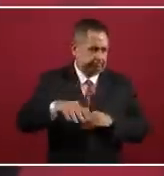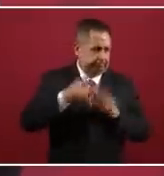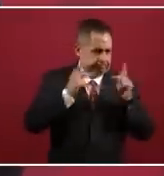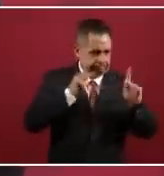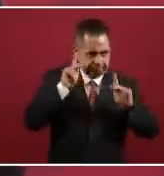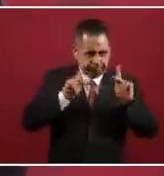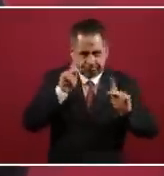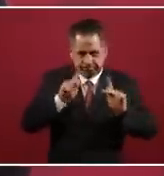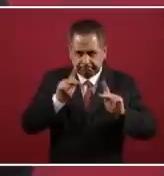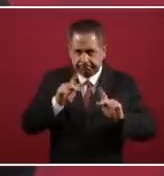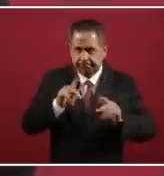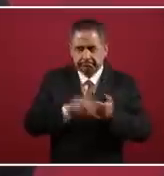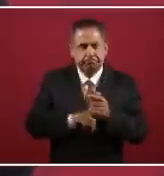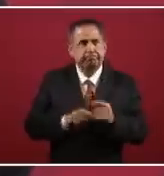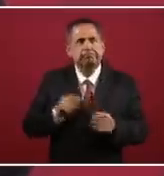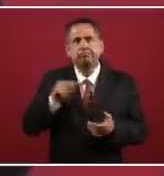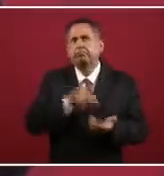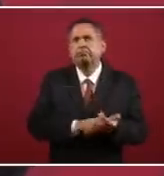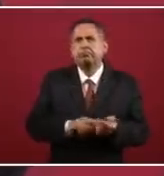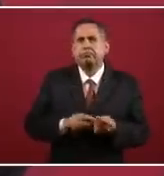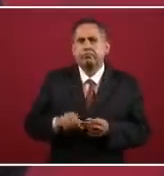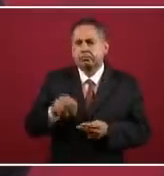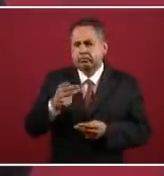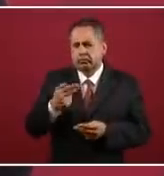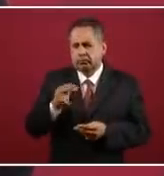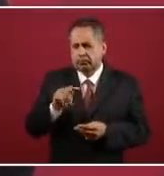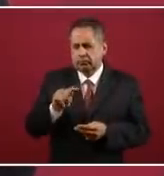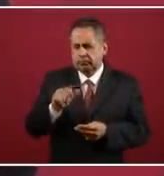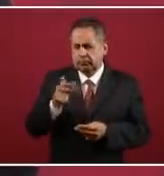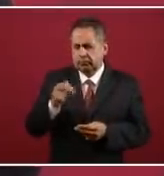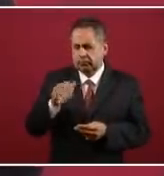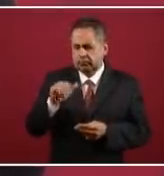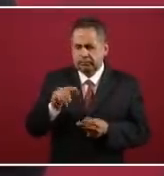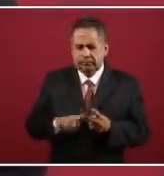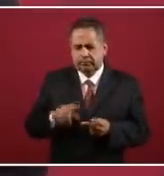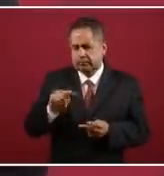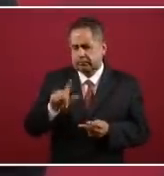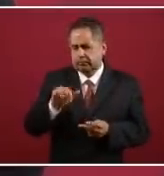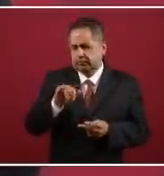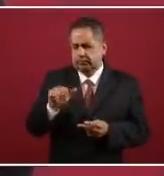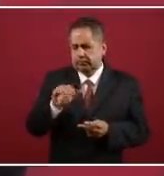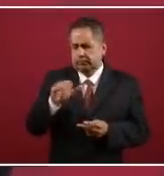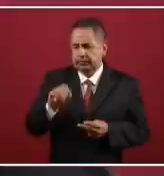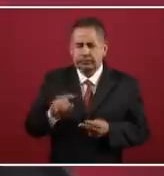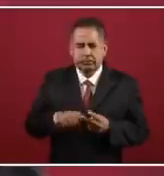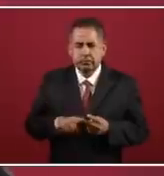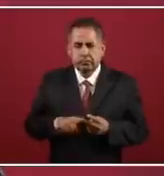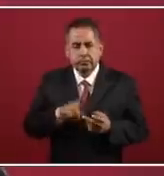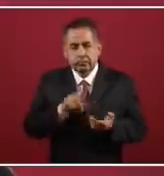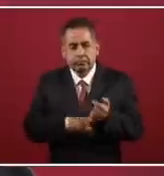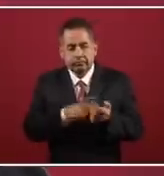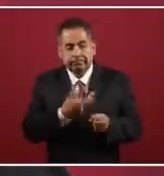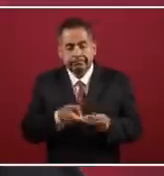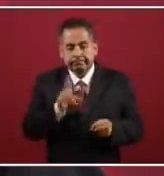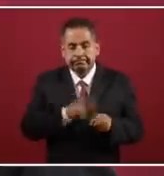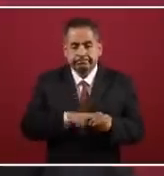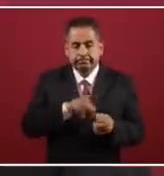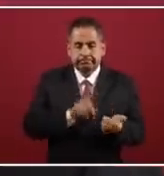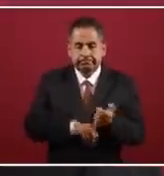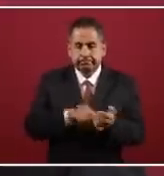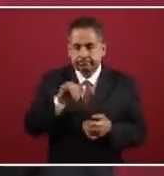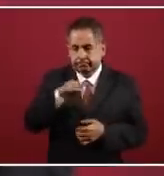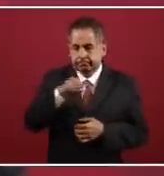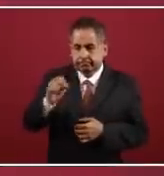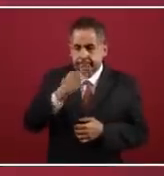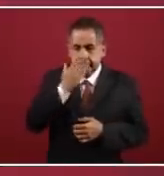Voy a estar en Cuxtlahuaca y voy a estar en Tlaxiaco, porque hay hospitales del